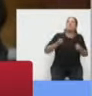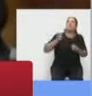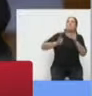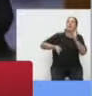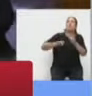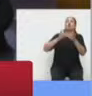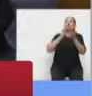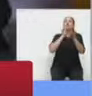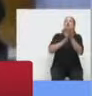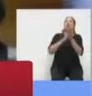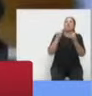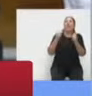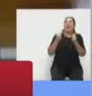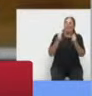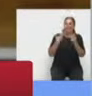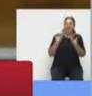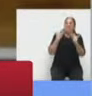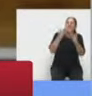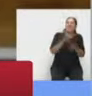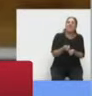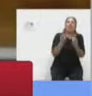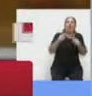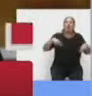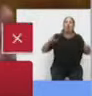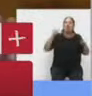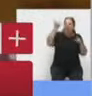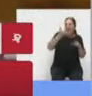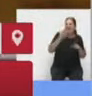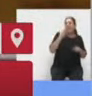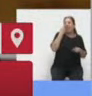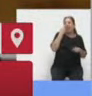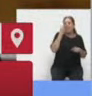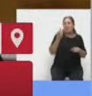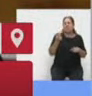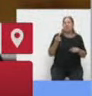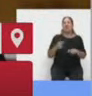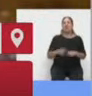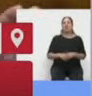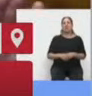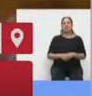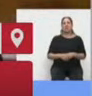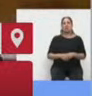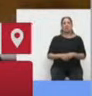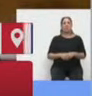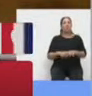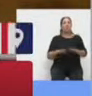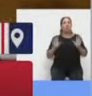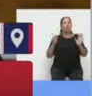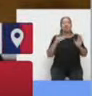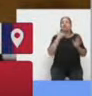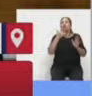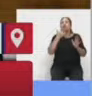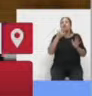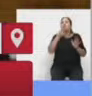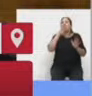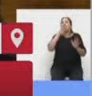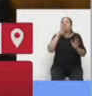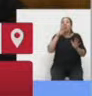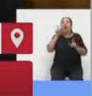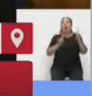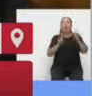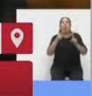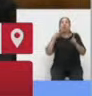marcabas, detalles que vamos a ir conociendo. Particularmente hay algo que se observa mucho desde aquí, que es cómo van a pagar con estos nuevos bonos que se van a